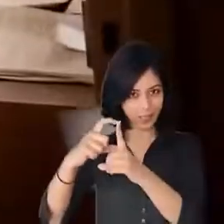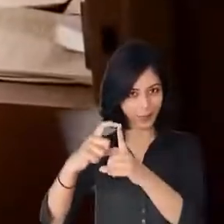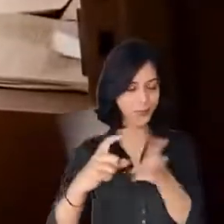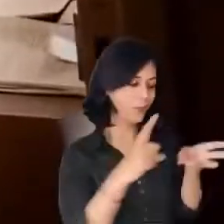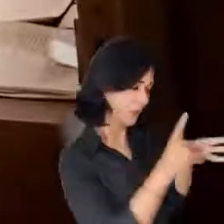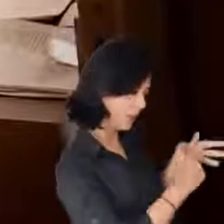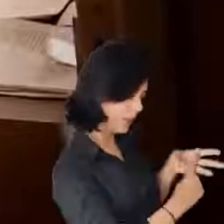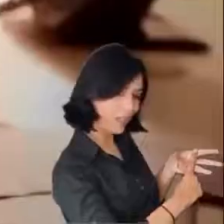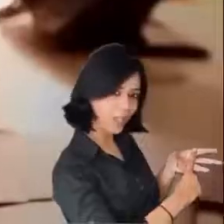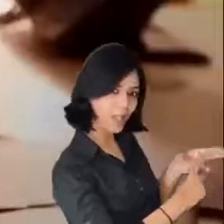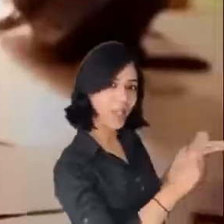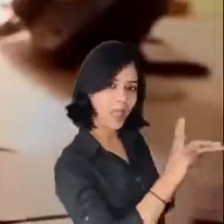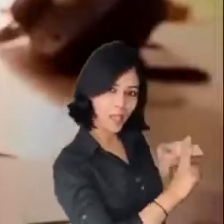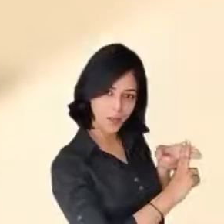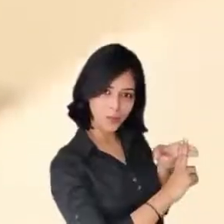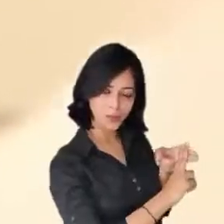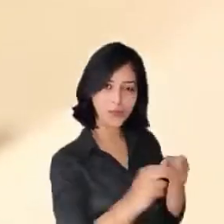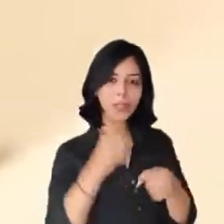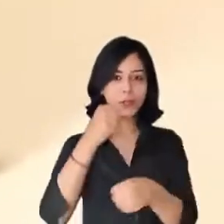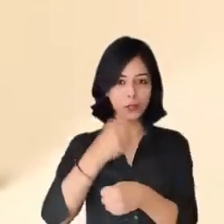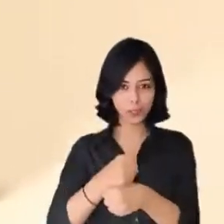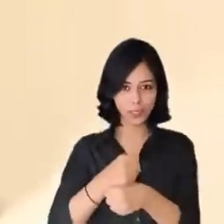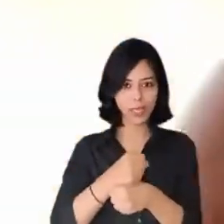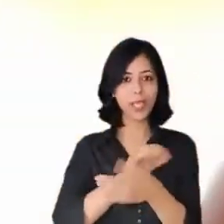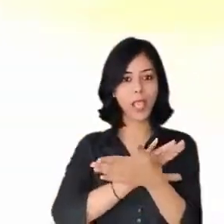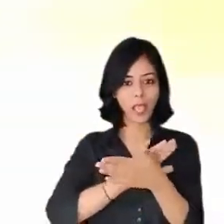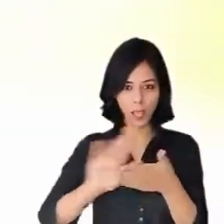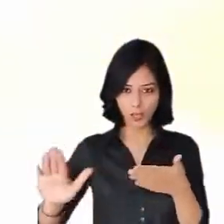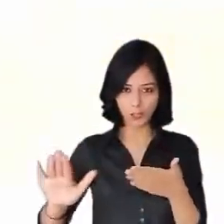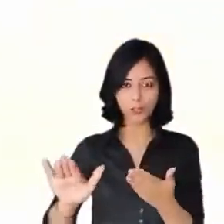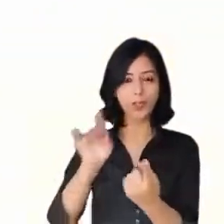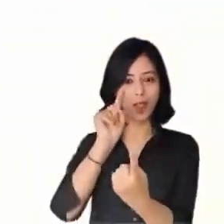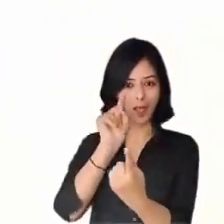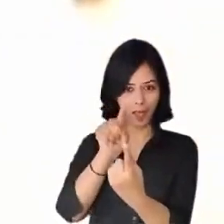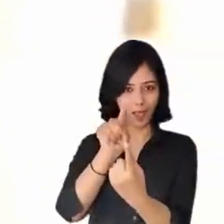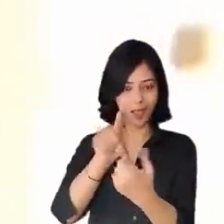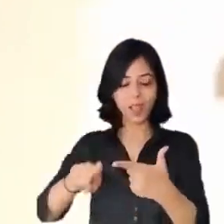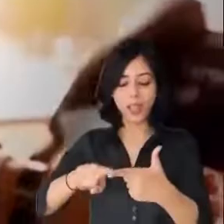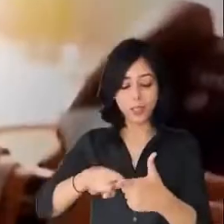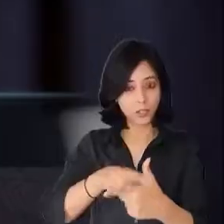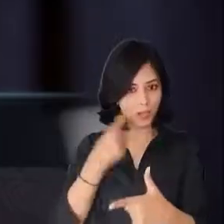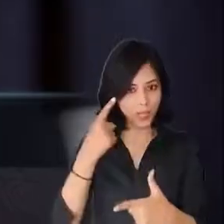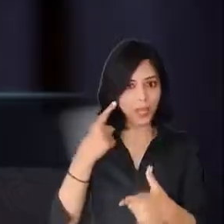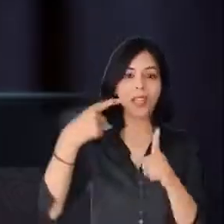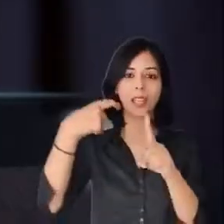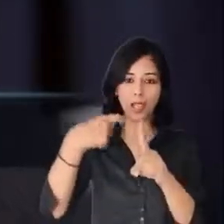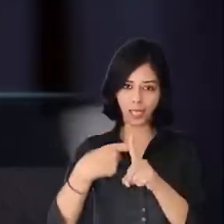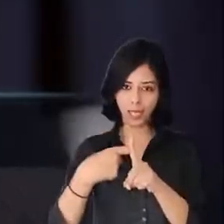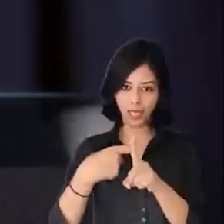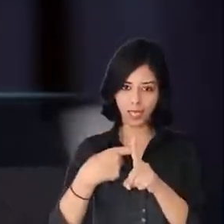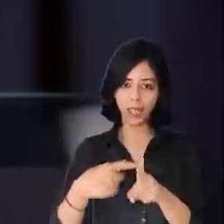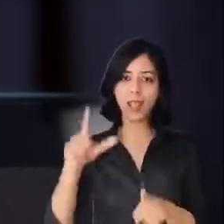El teniente Roger Latz respondió la llamada. Me estremecí cuando me acerqué al agua. El cuerpo